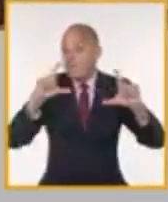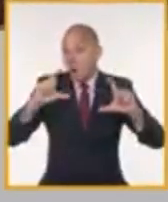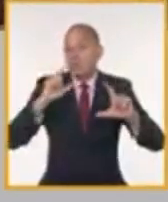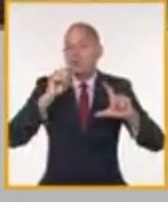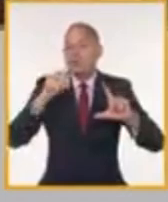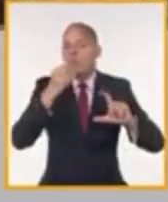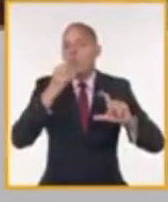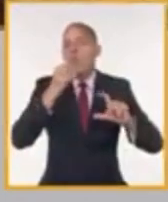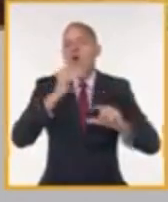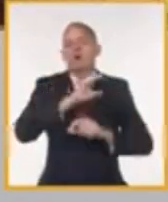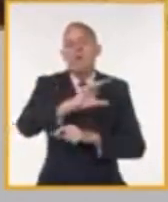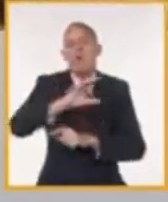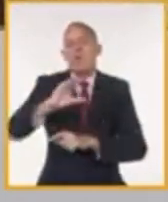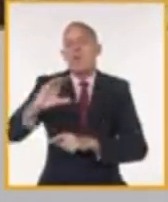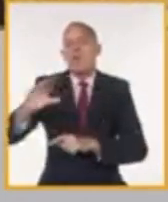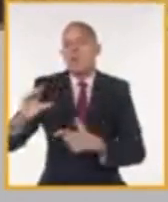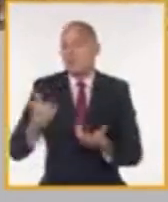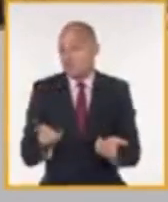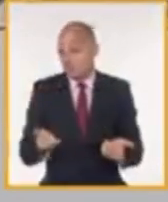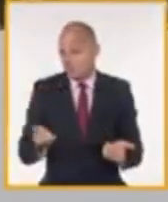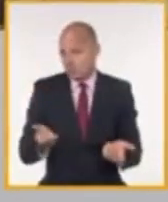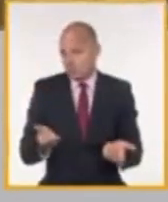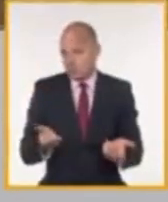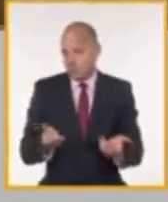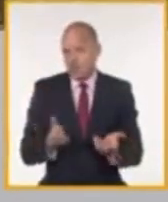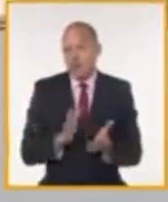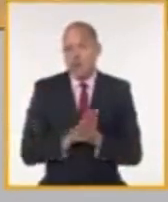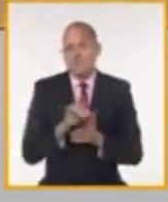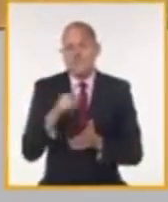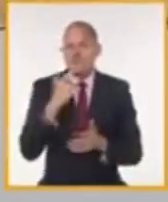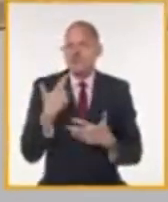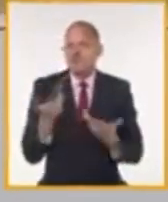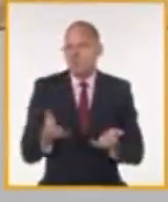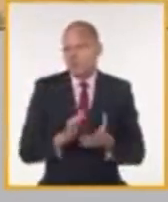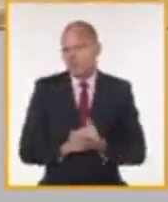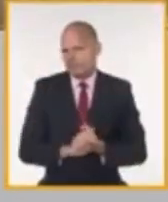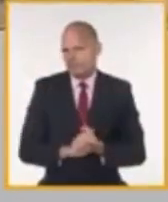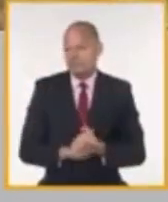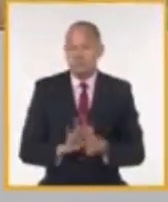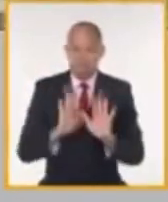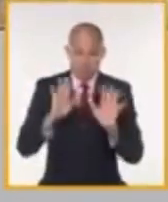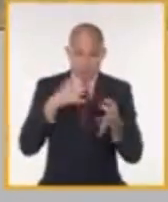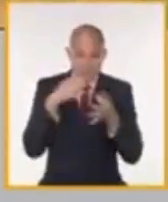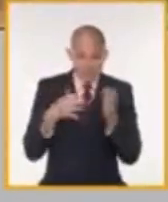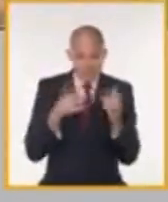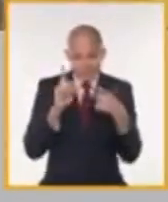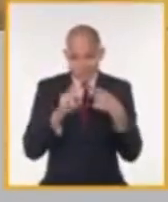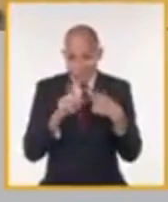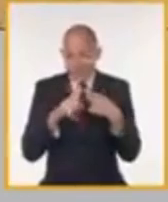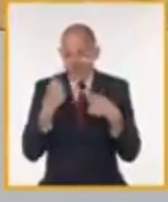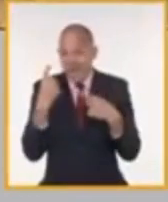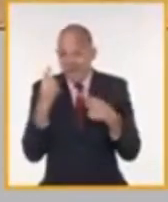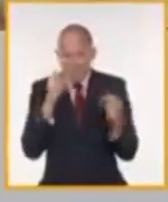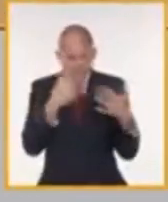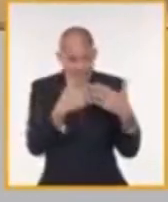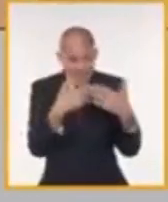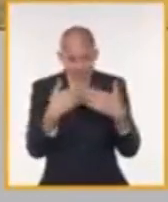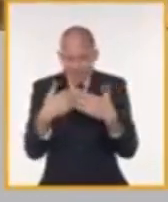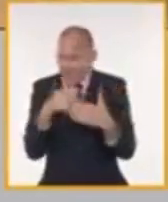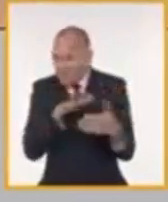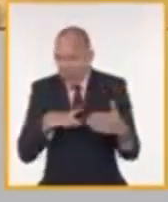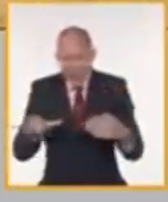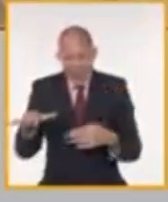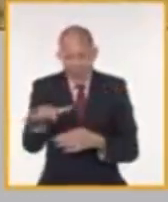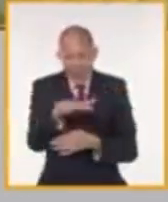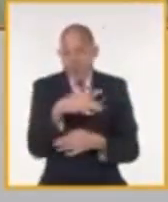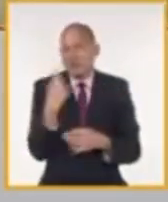¿en qué medida nosotros vamos a lograr eso? En primer lugar, que todas las empresas logren explotar al